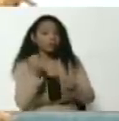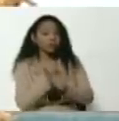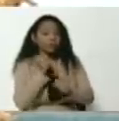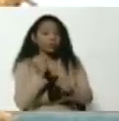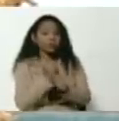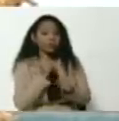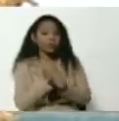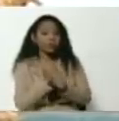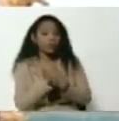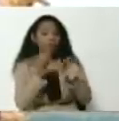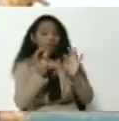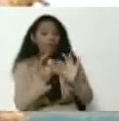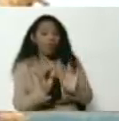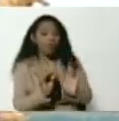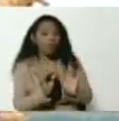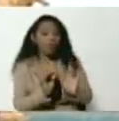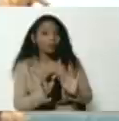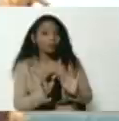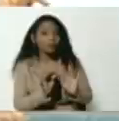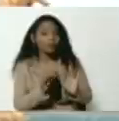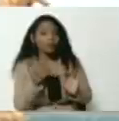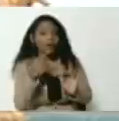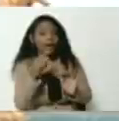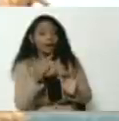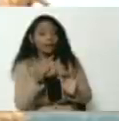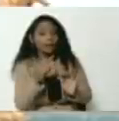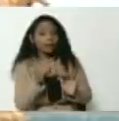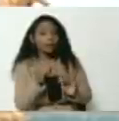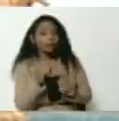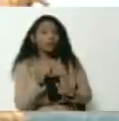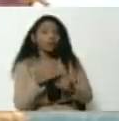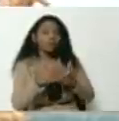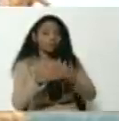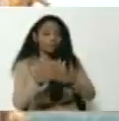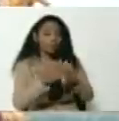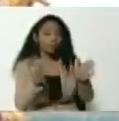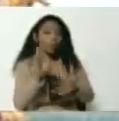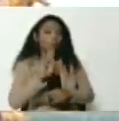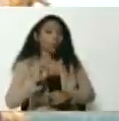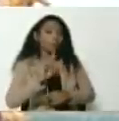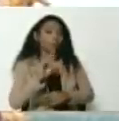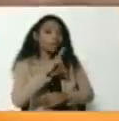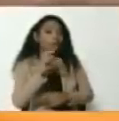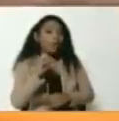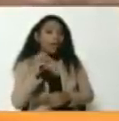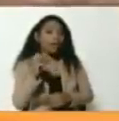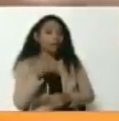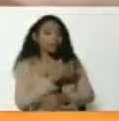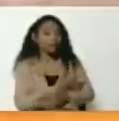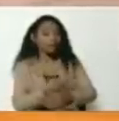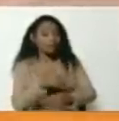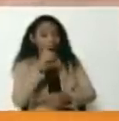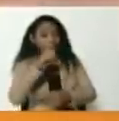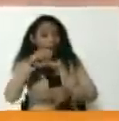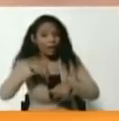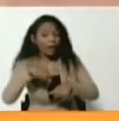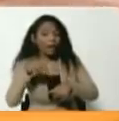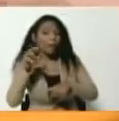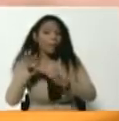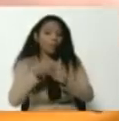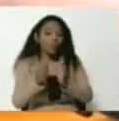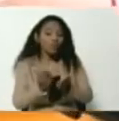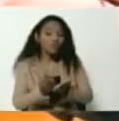con vectores, en este caso adenovirus, que tienen una amplia utilización por más de 50 años en el planeta, de manera que